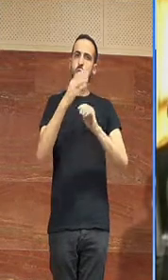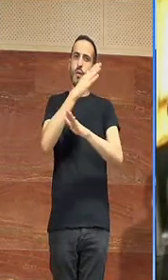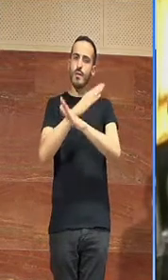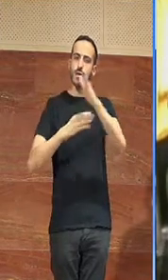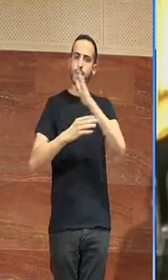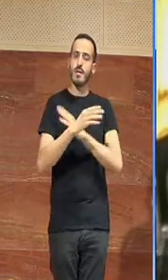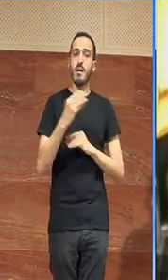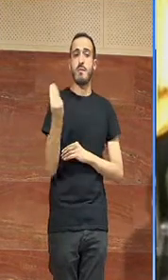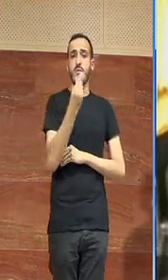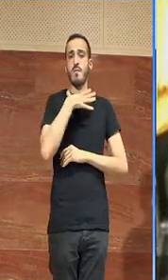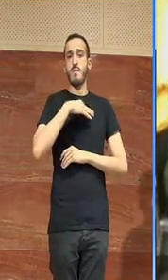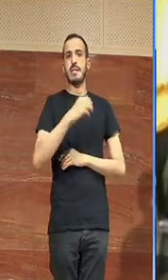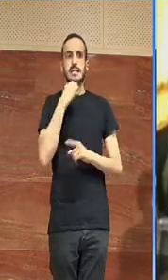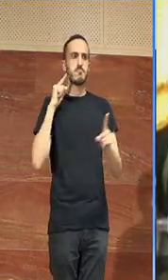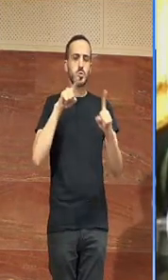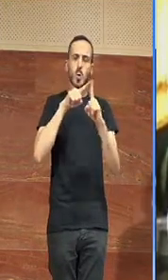los Objetivos de Desarrollo del Milenio.